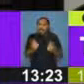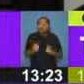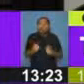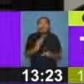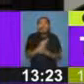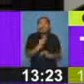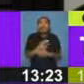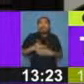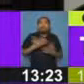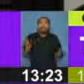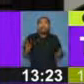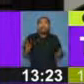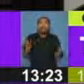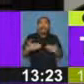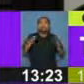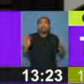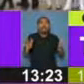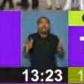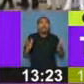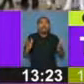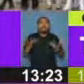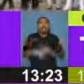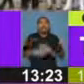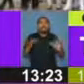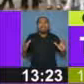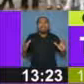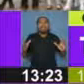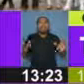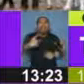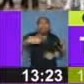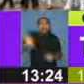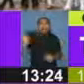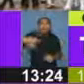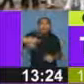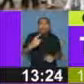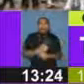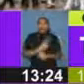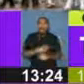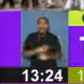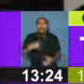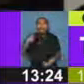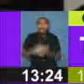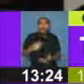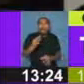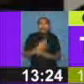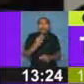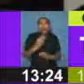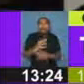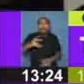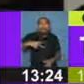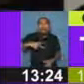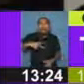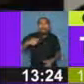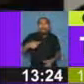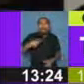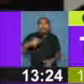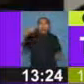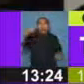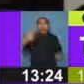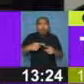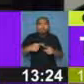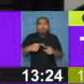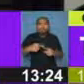pueblo al pueblo que no tiene para pagar una escuela privada y el desafío en la República Argentina es la